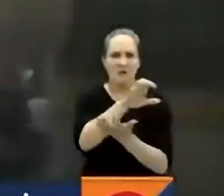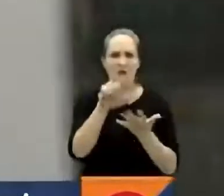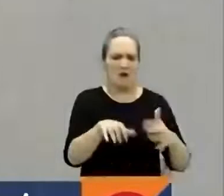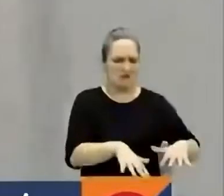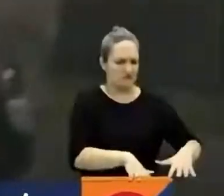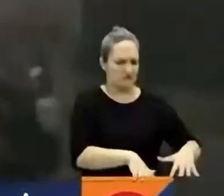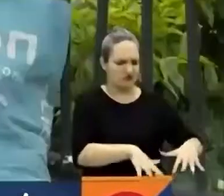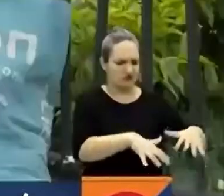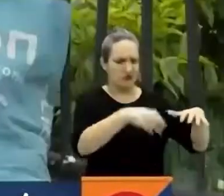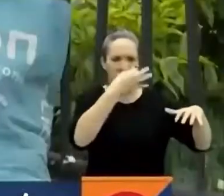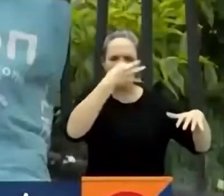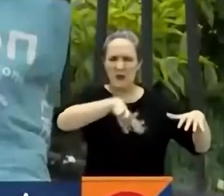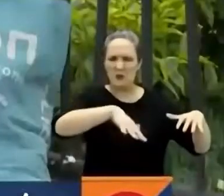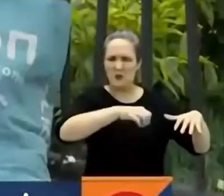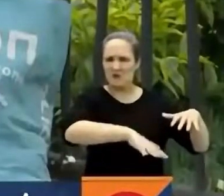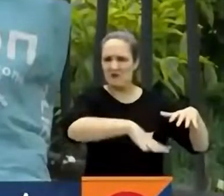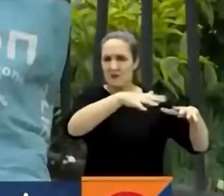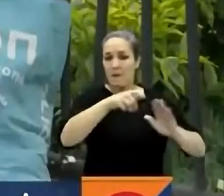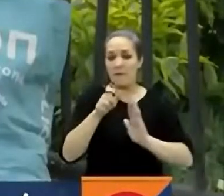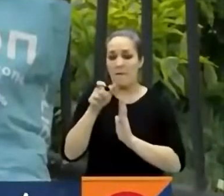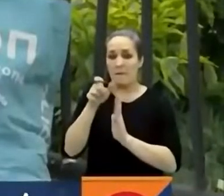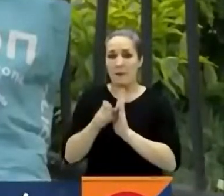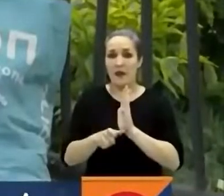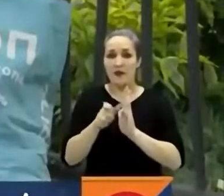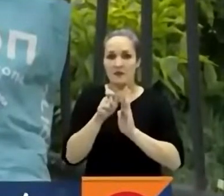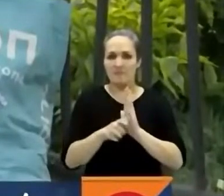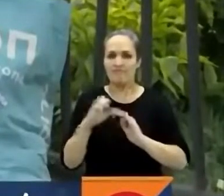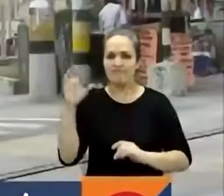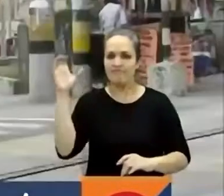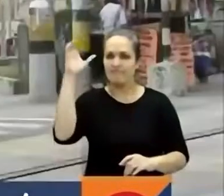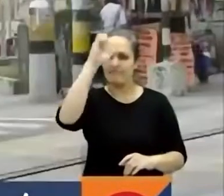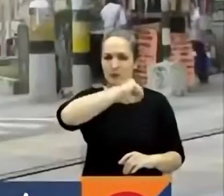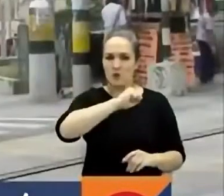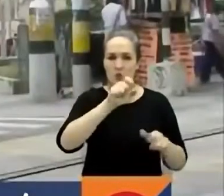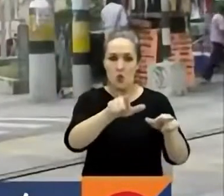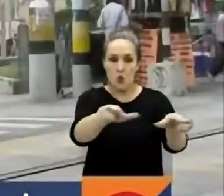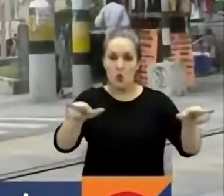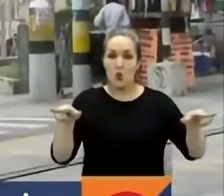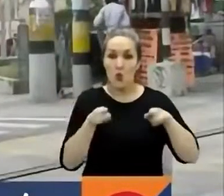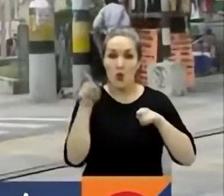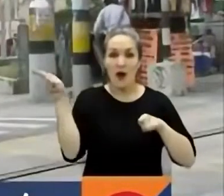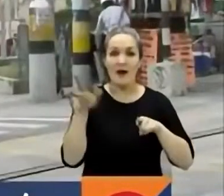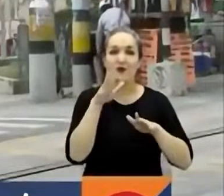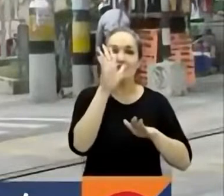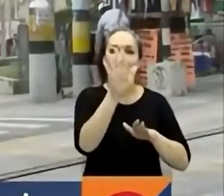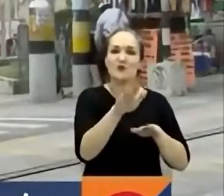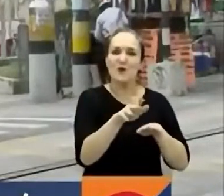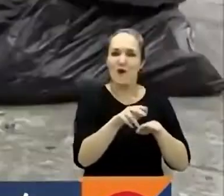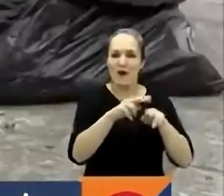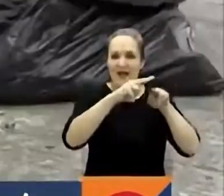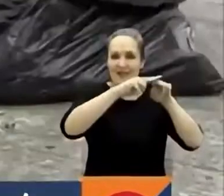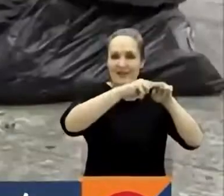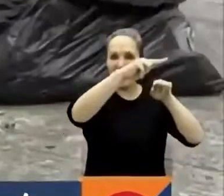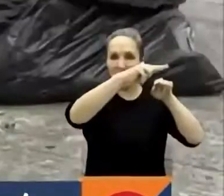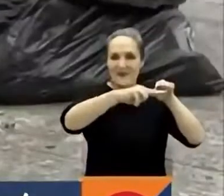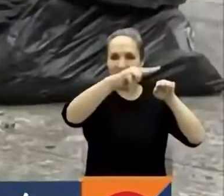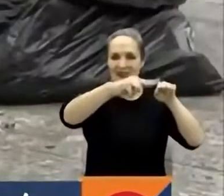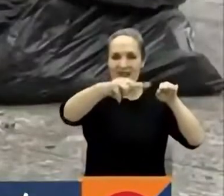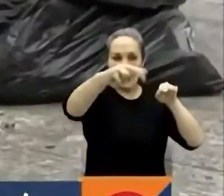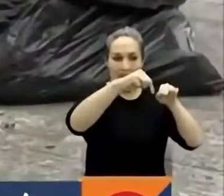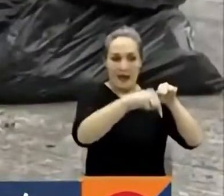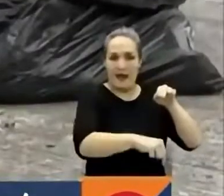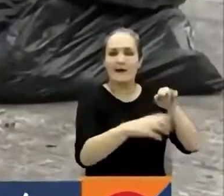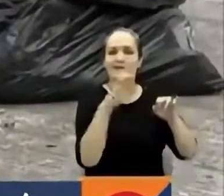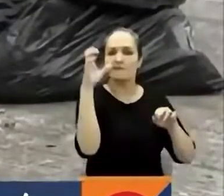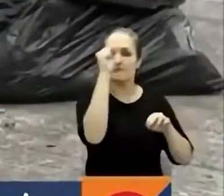de basuras en Medellín, la personería de la ciudad identificó la zona del tranvía de Ayacucho como uno de los 124 puntos de mayor